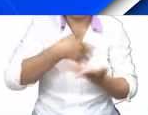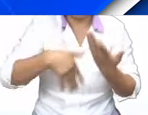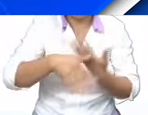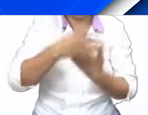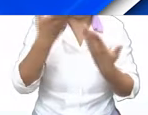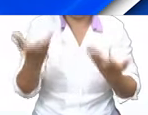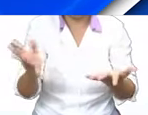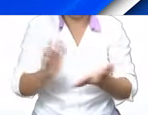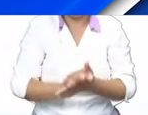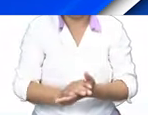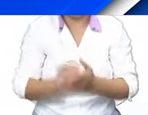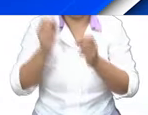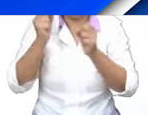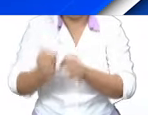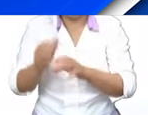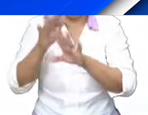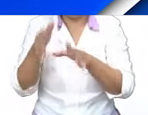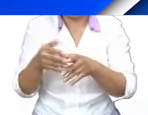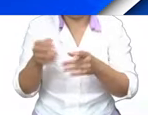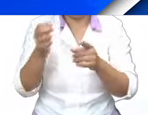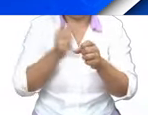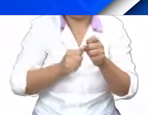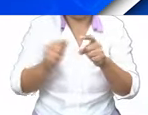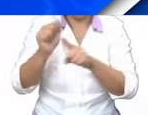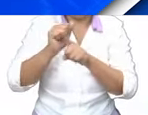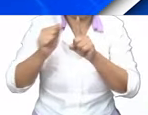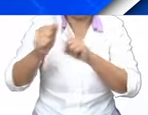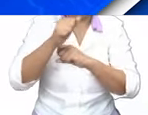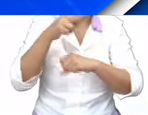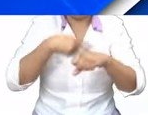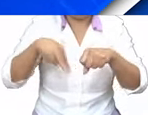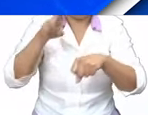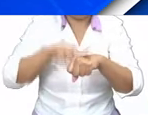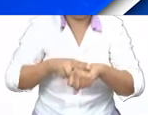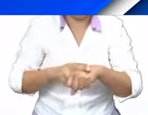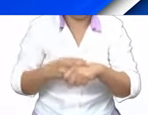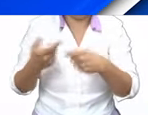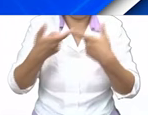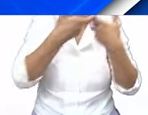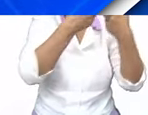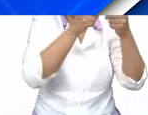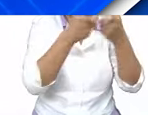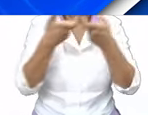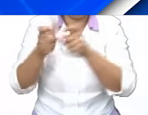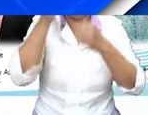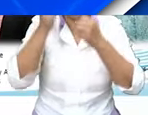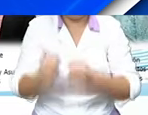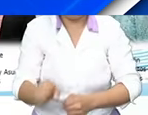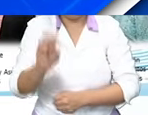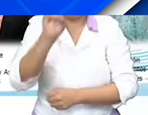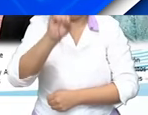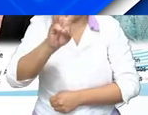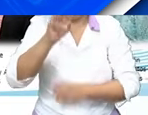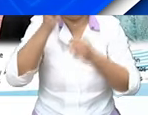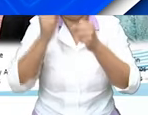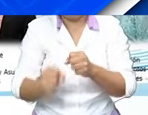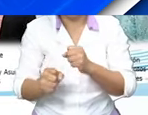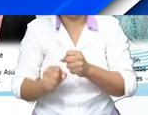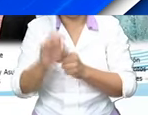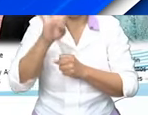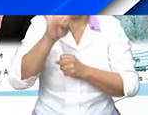está conformada por mujeres y el 43%